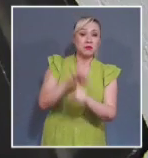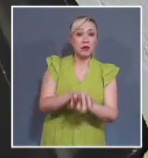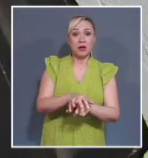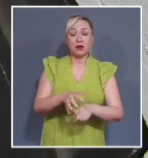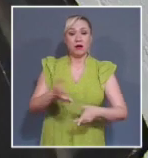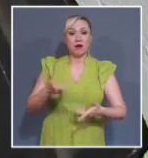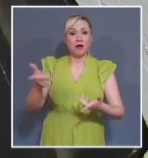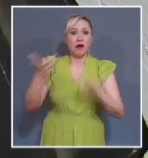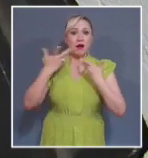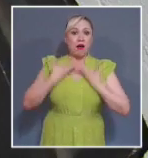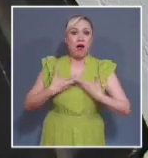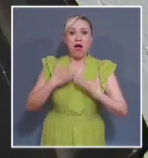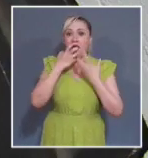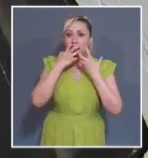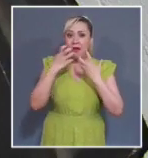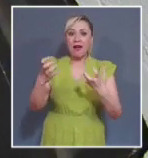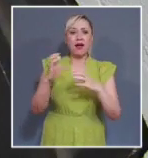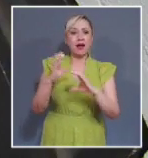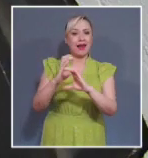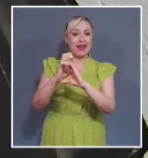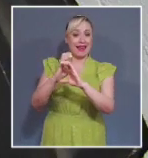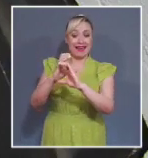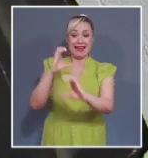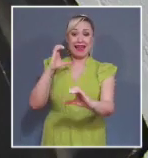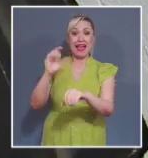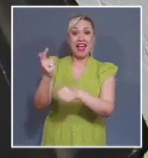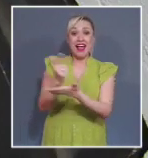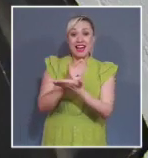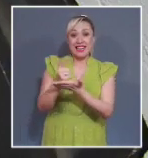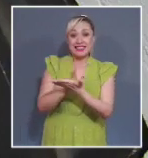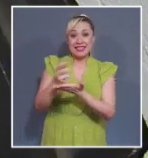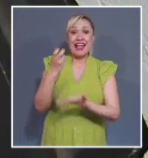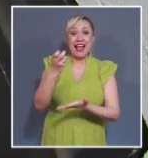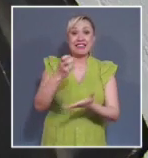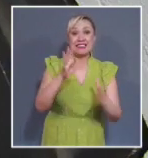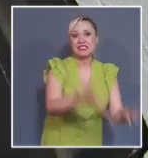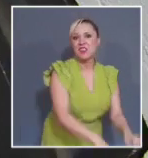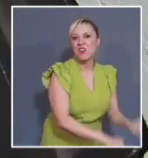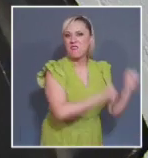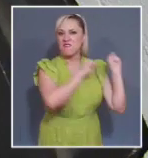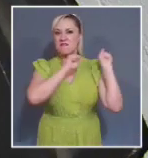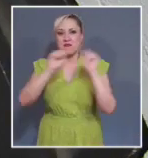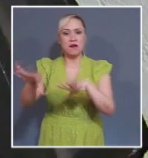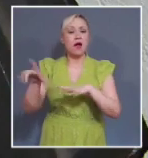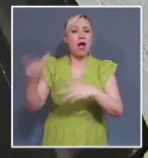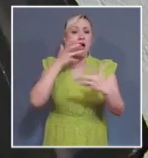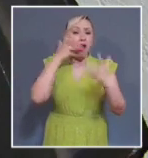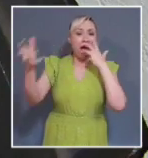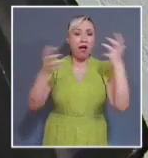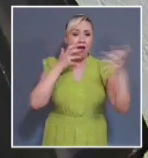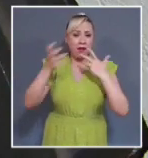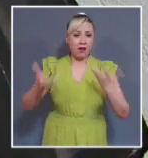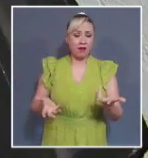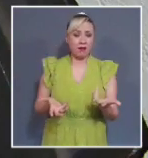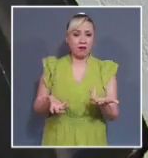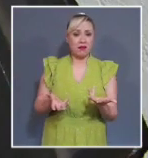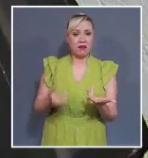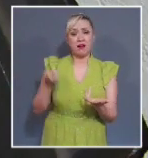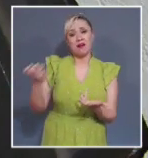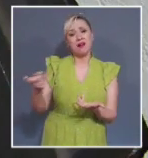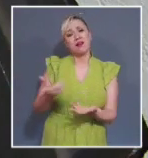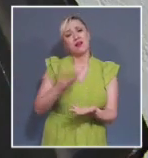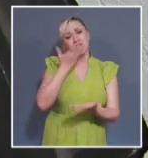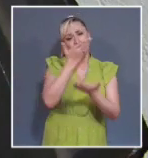Y en la camioneta gris que viene atrás, ahí es donde lo meten. Libertad para Jorge Burelo. Pide su familia y 74